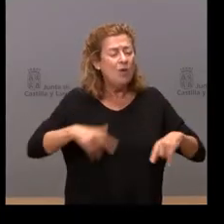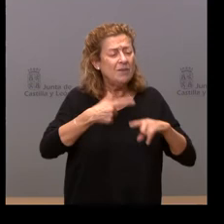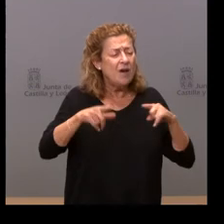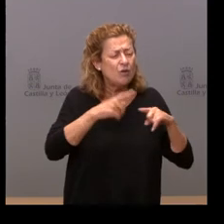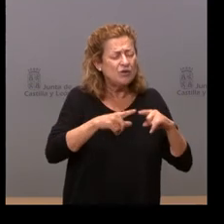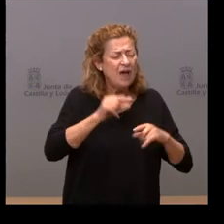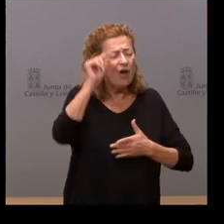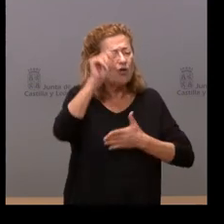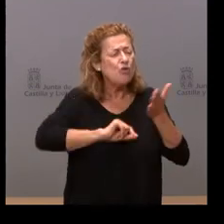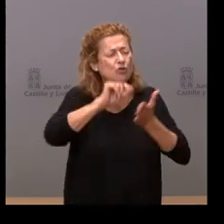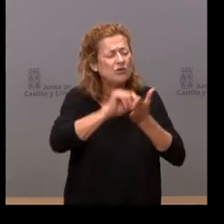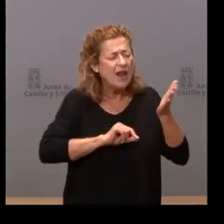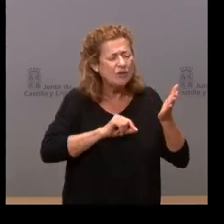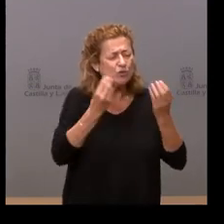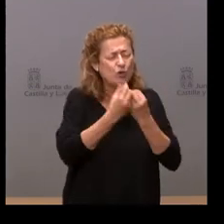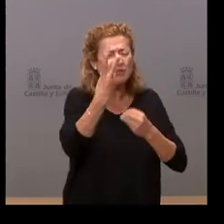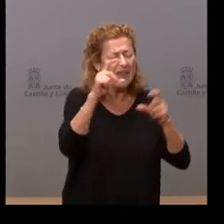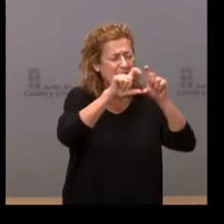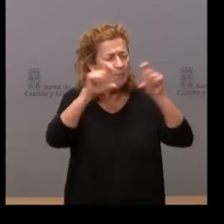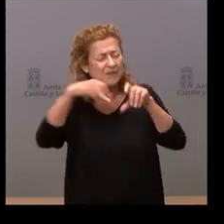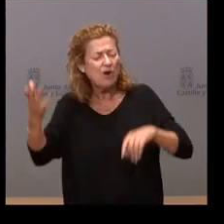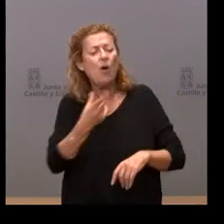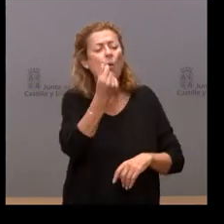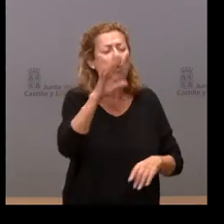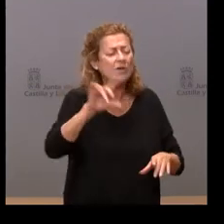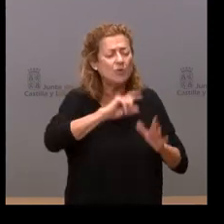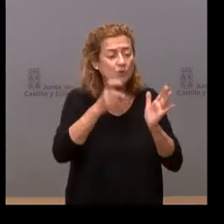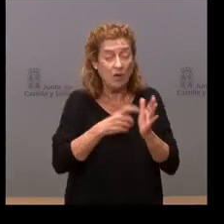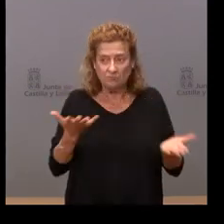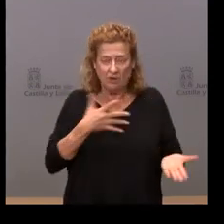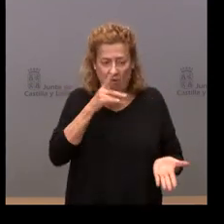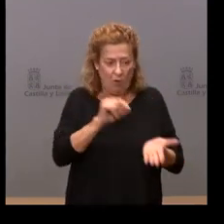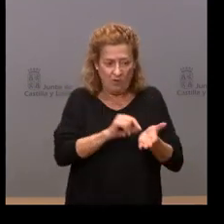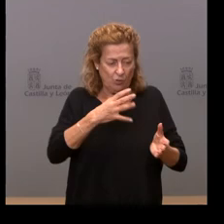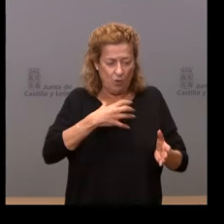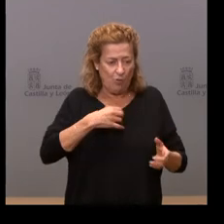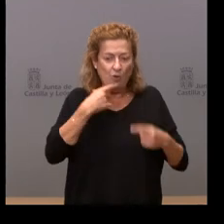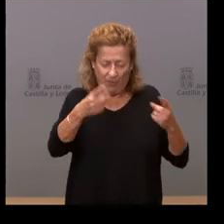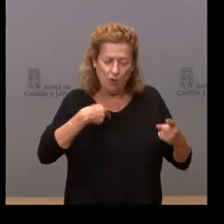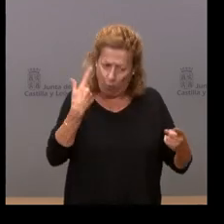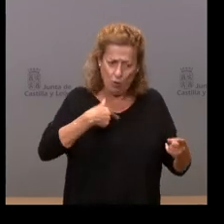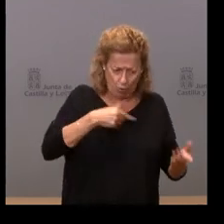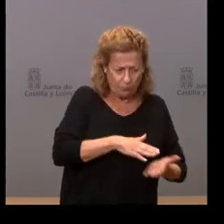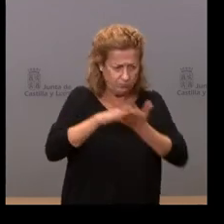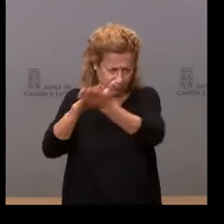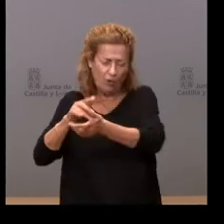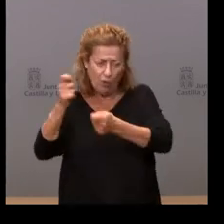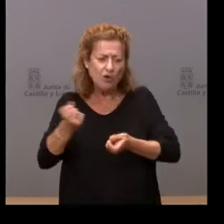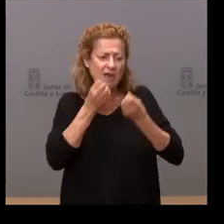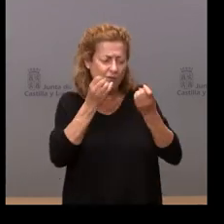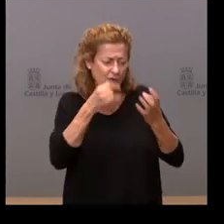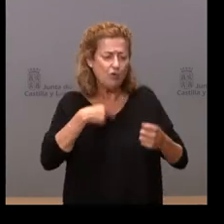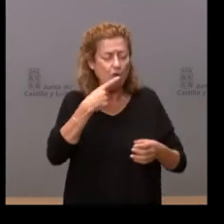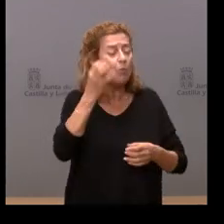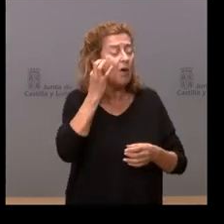asciende el contrato los contratos con esas tres empresas entonces lo que definirse pasaré la información el jefe de prensa que le